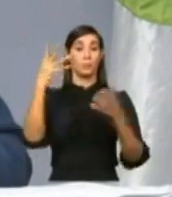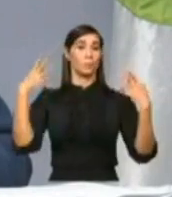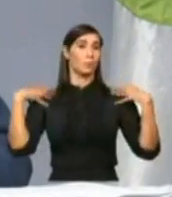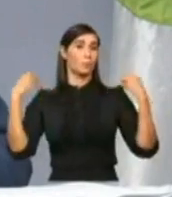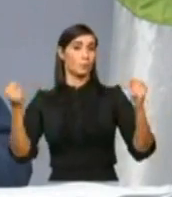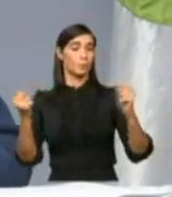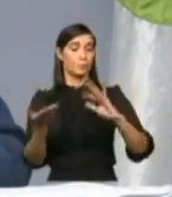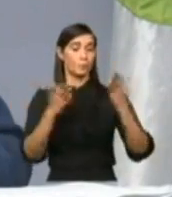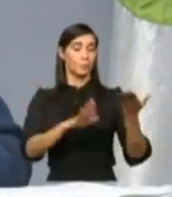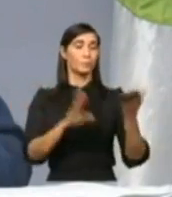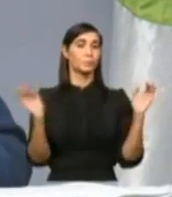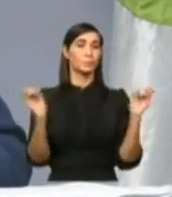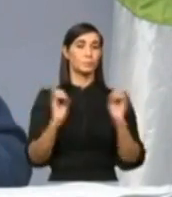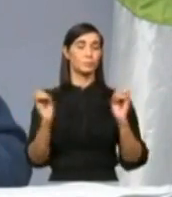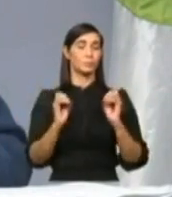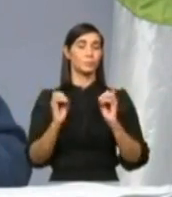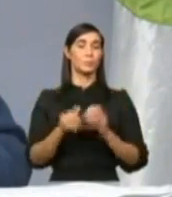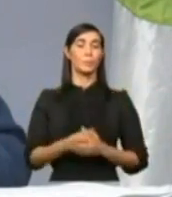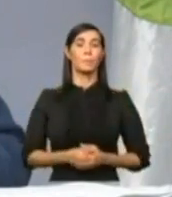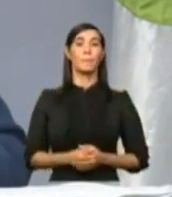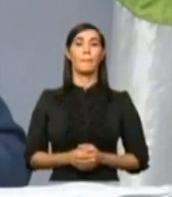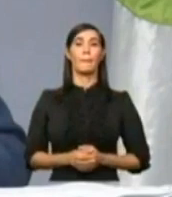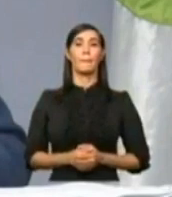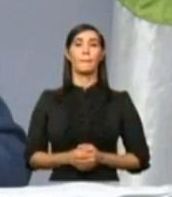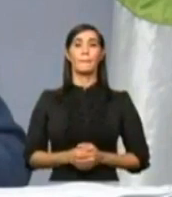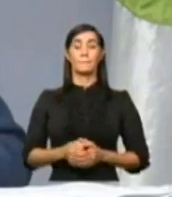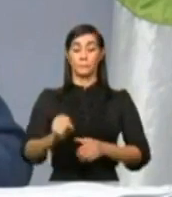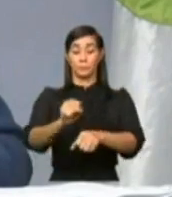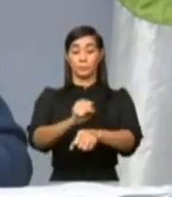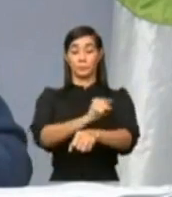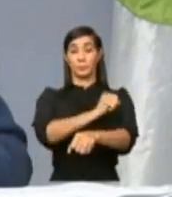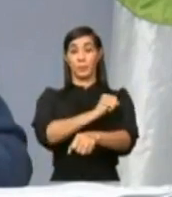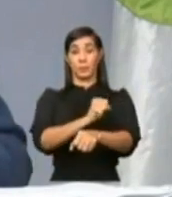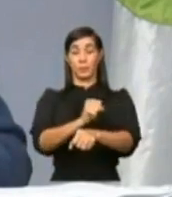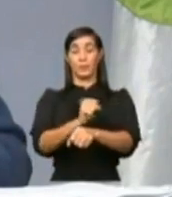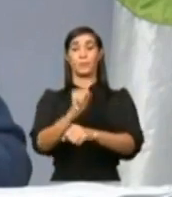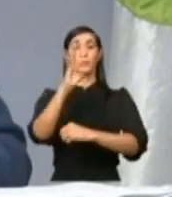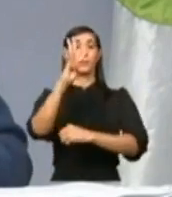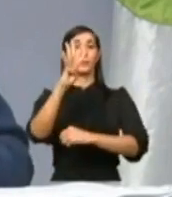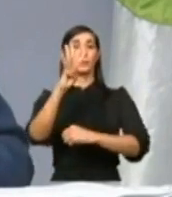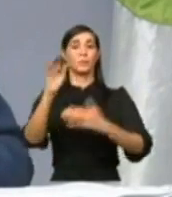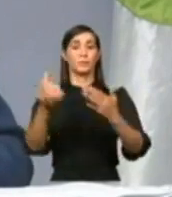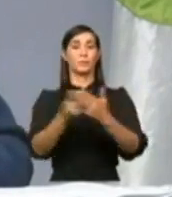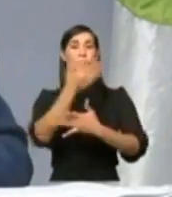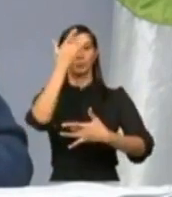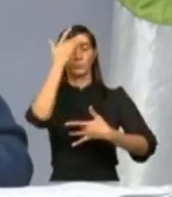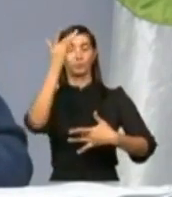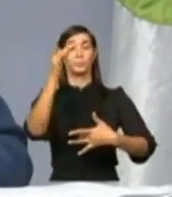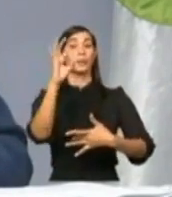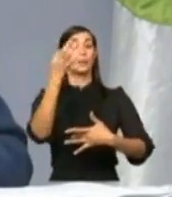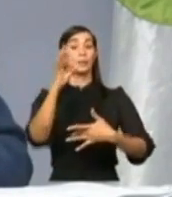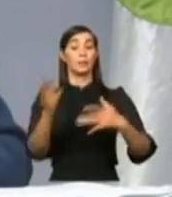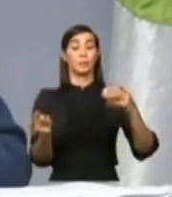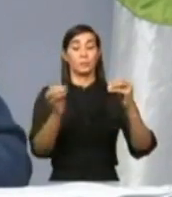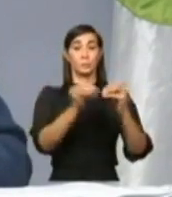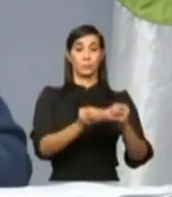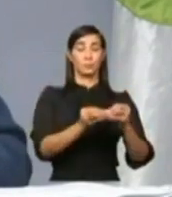0 fallecimiento. Samaná, 4 casos nuevos, 19